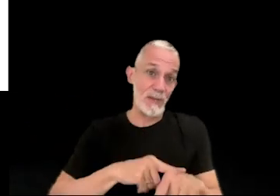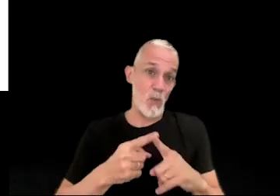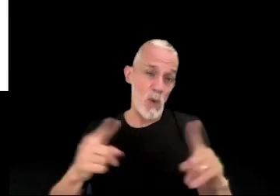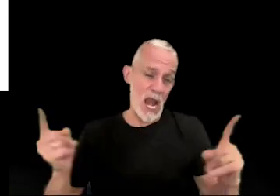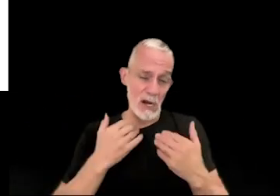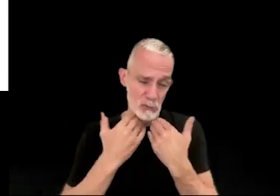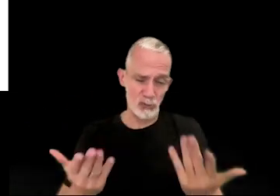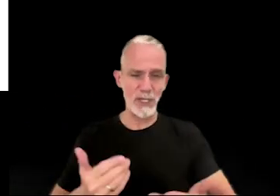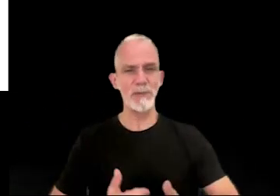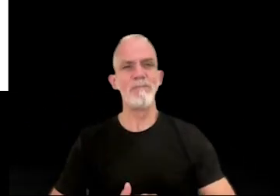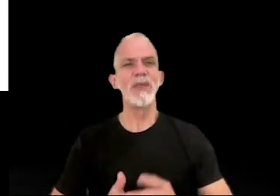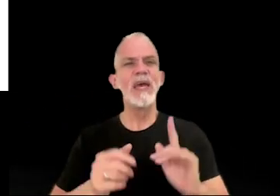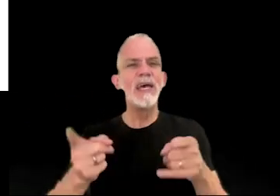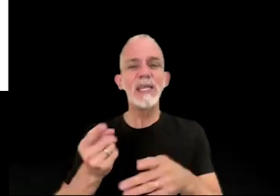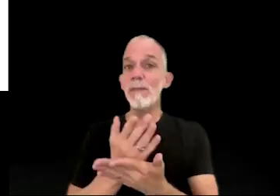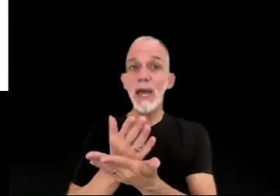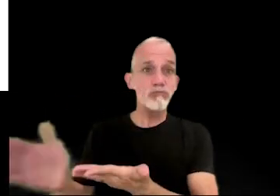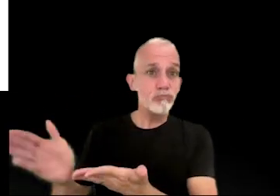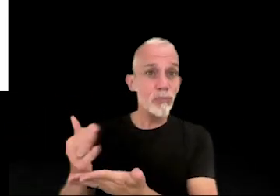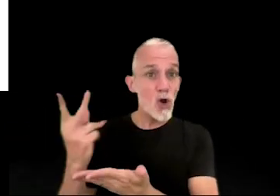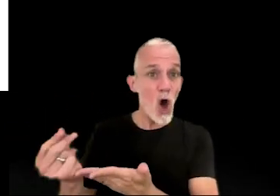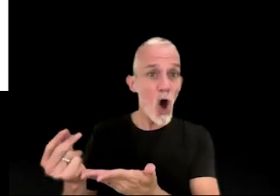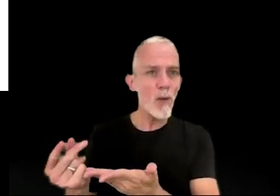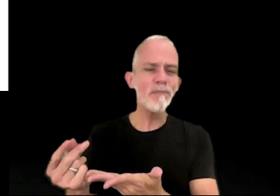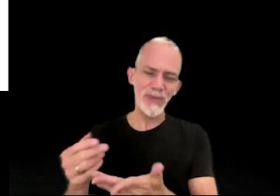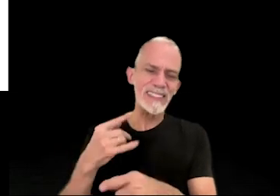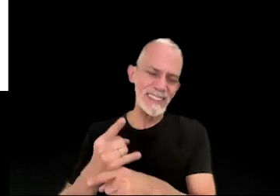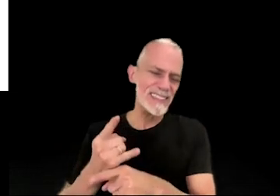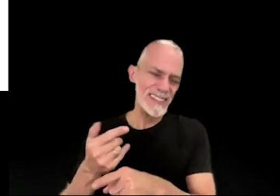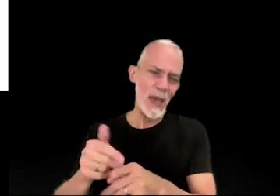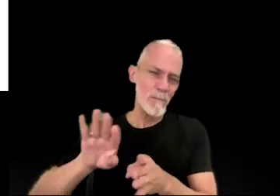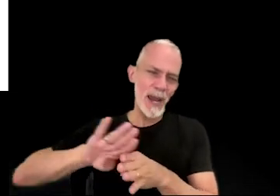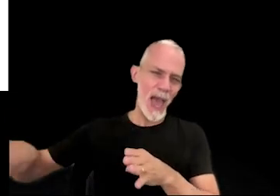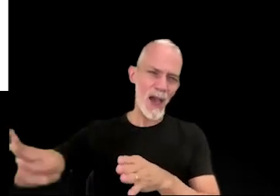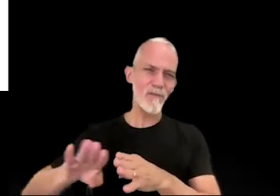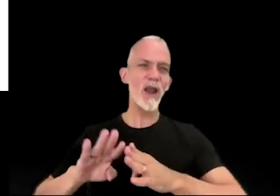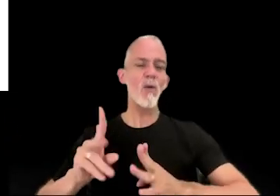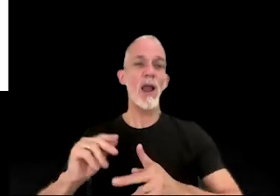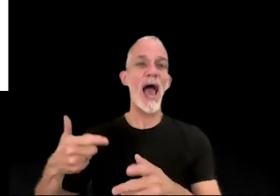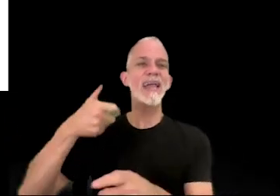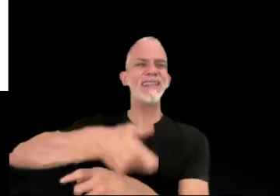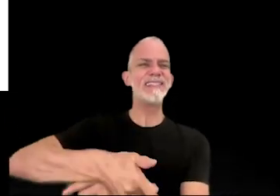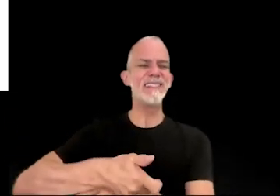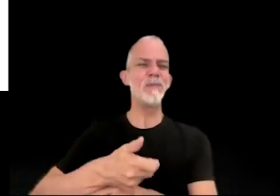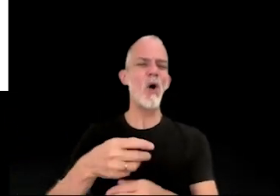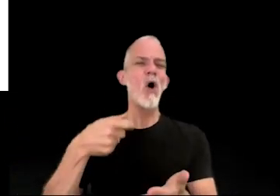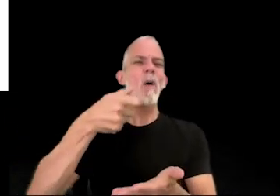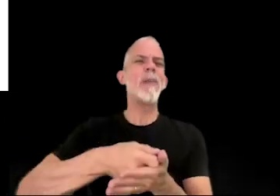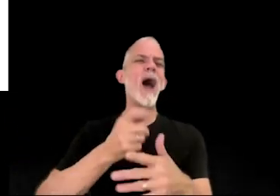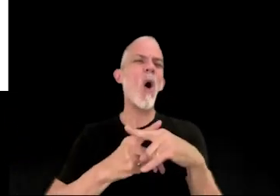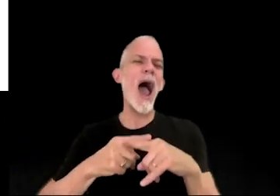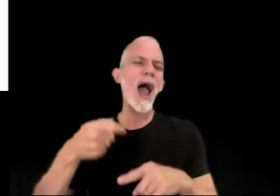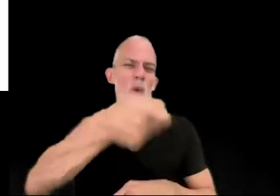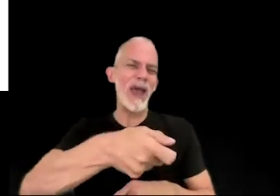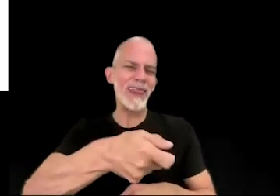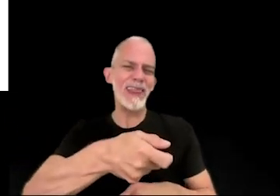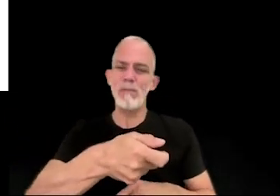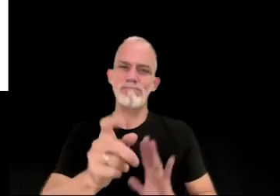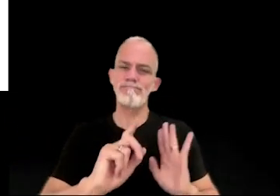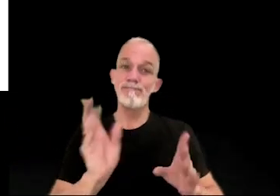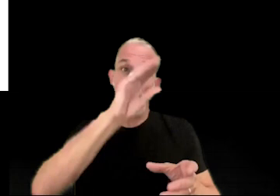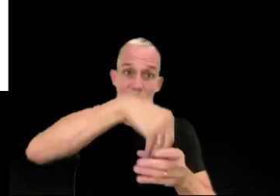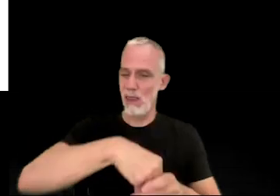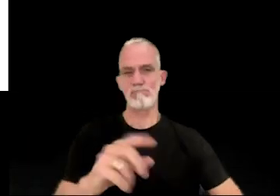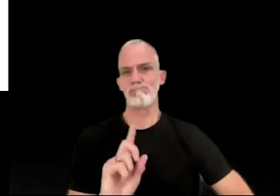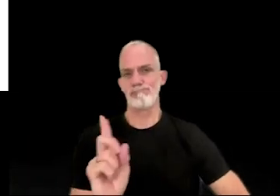Y también quedan excluidas, como suelen quedar, los anticipos y los pagos a cuenta. De hecho, los que están habilitados a ingresar, que ahora